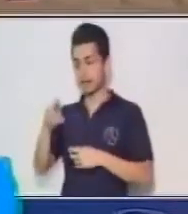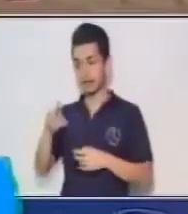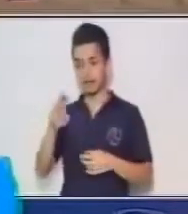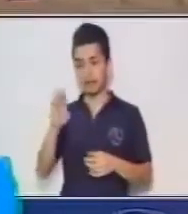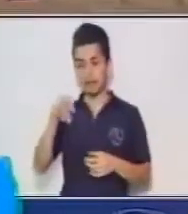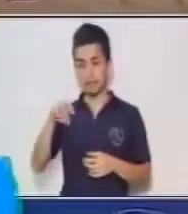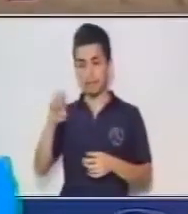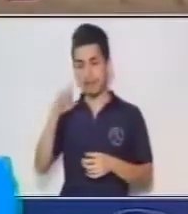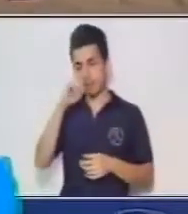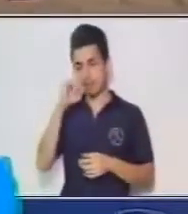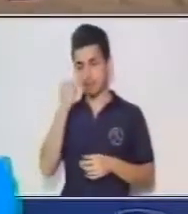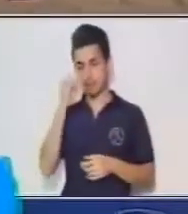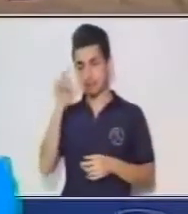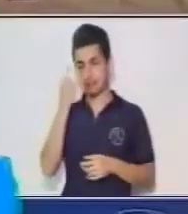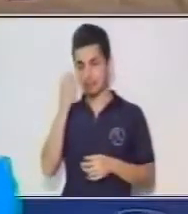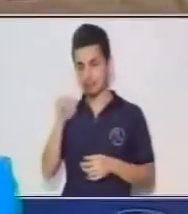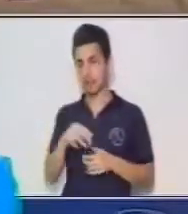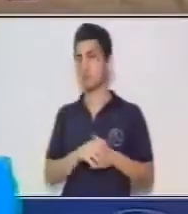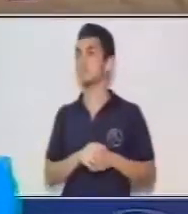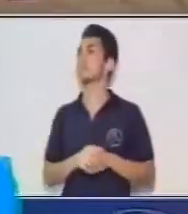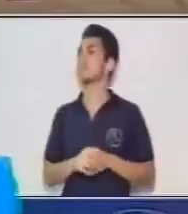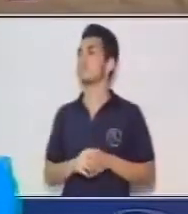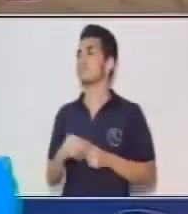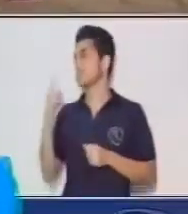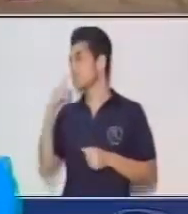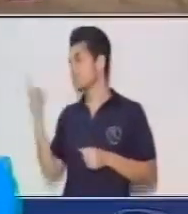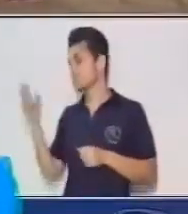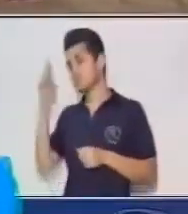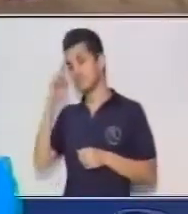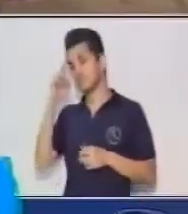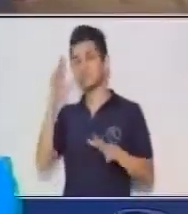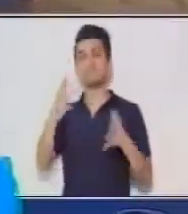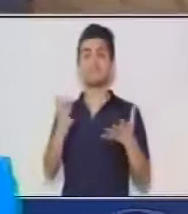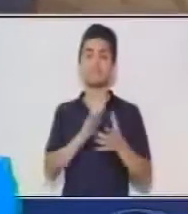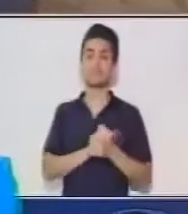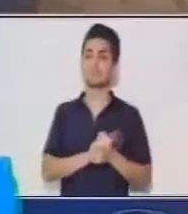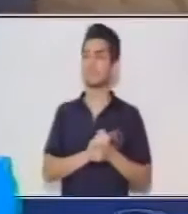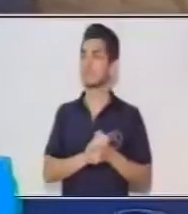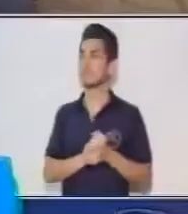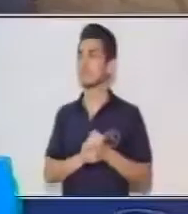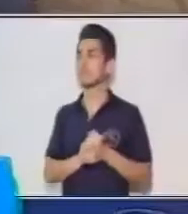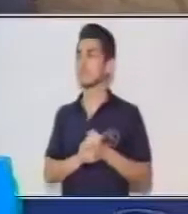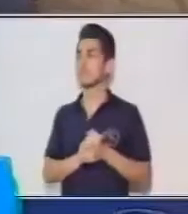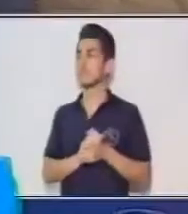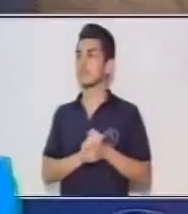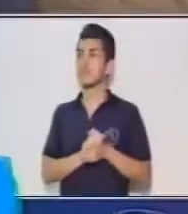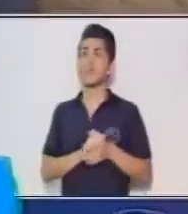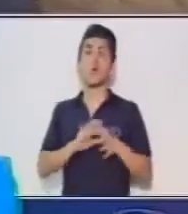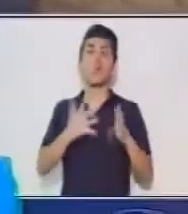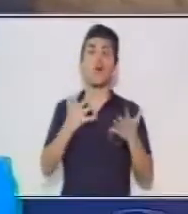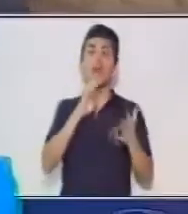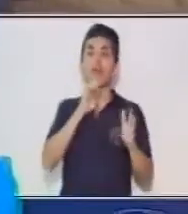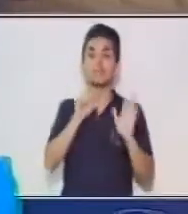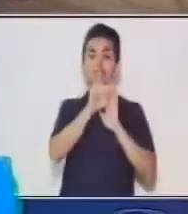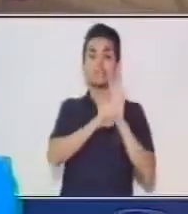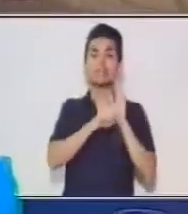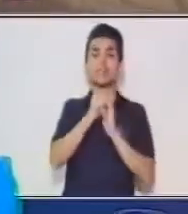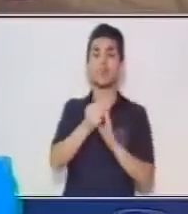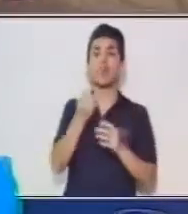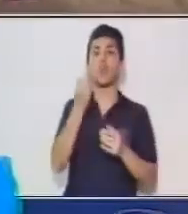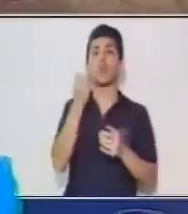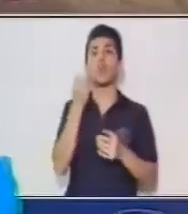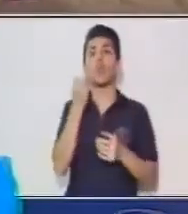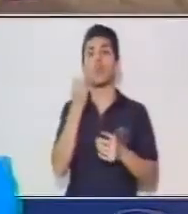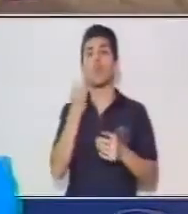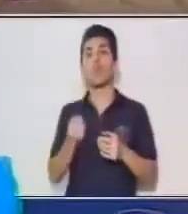inicio, pero para esto vamos a recordar que cuáles son su simbología. Su simbología